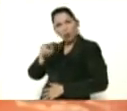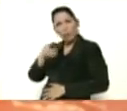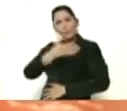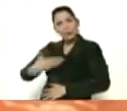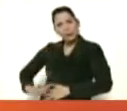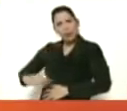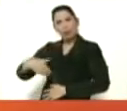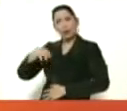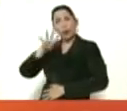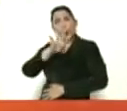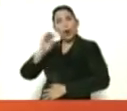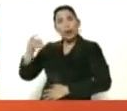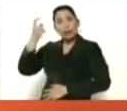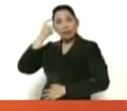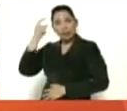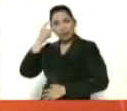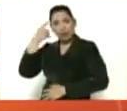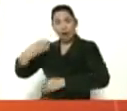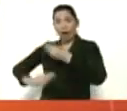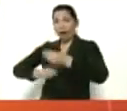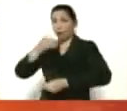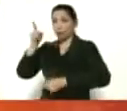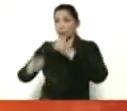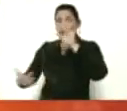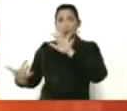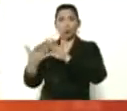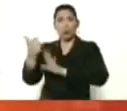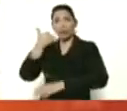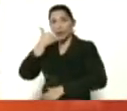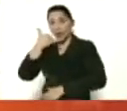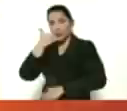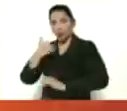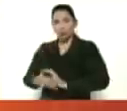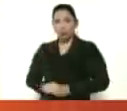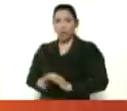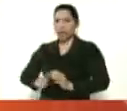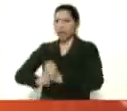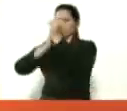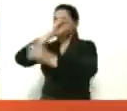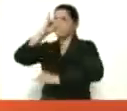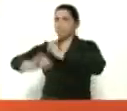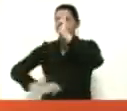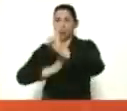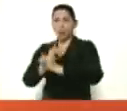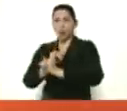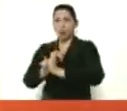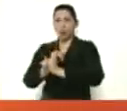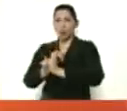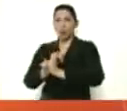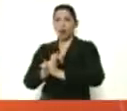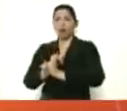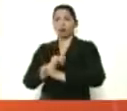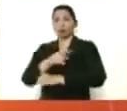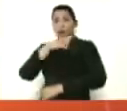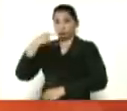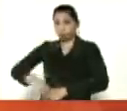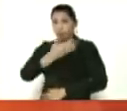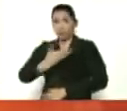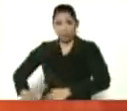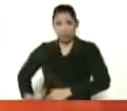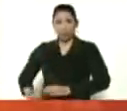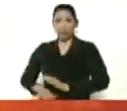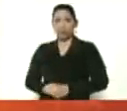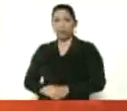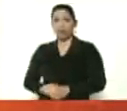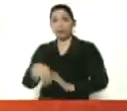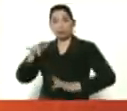en estos 40 días... ha hecho algunos contactos telefónicos con líderes internacionales. Vladimir Putin habló también con